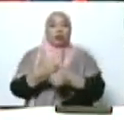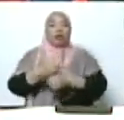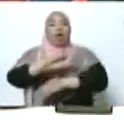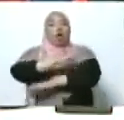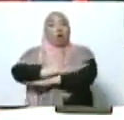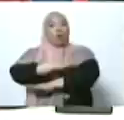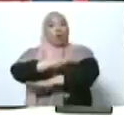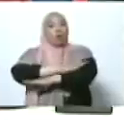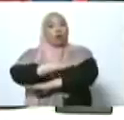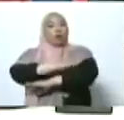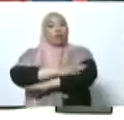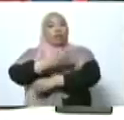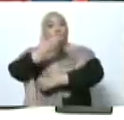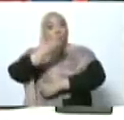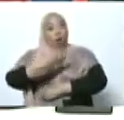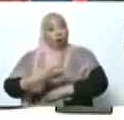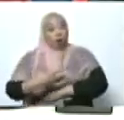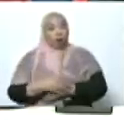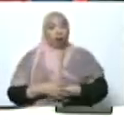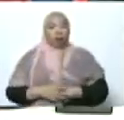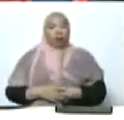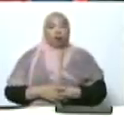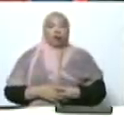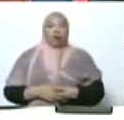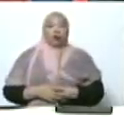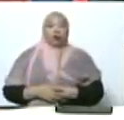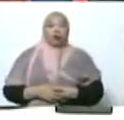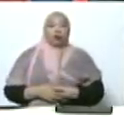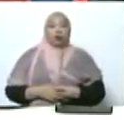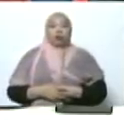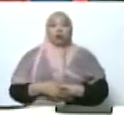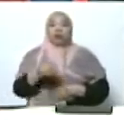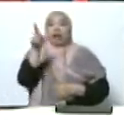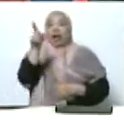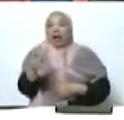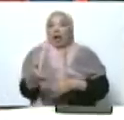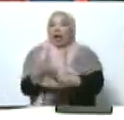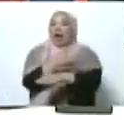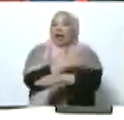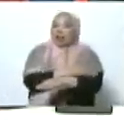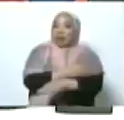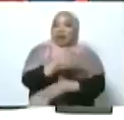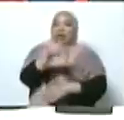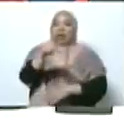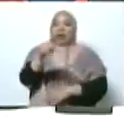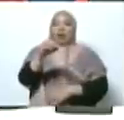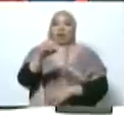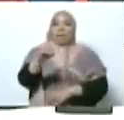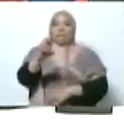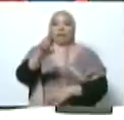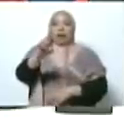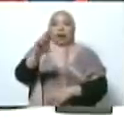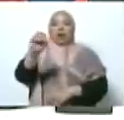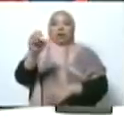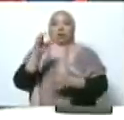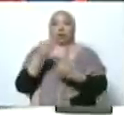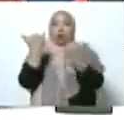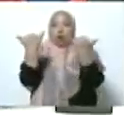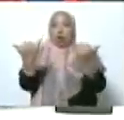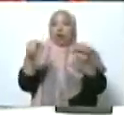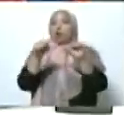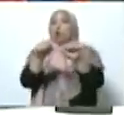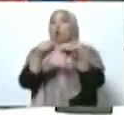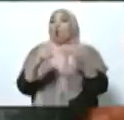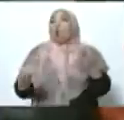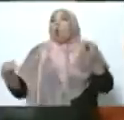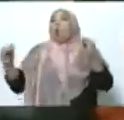ética revolucionaria, ahí ha estado hasta ahora el compañero Pedro Carreño, y la propuesta es que Pedro Carreño siga al frente de esa función.